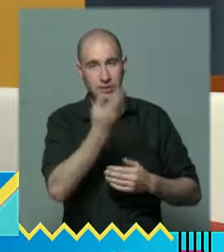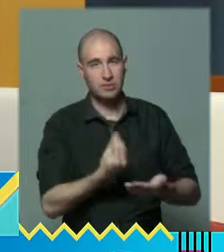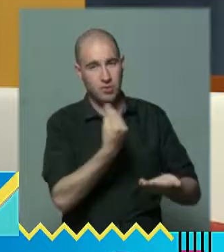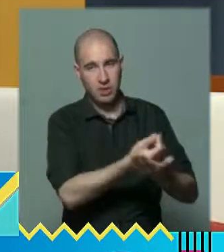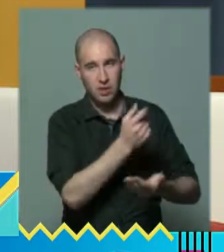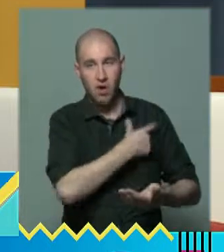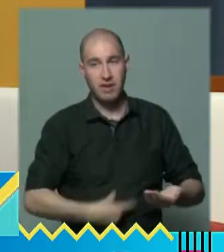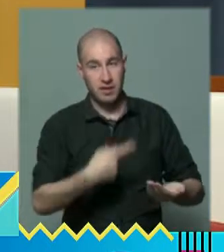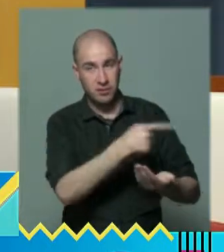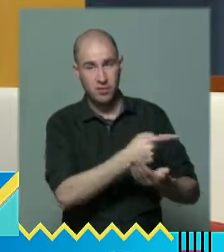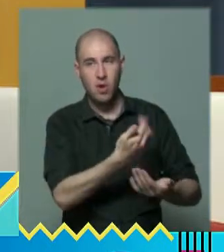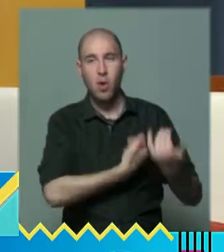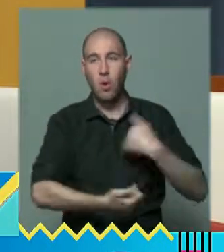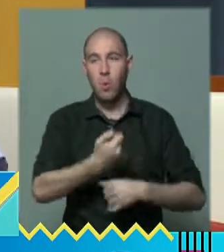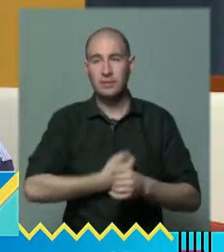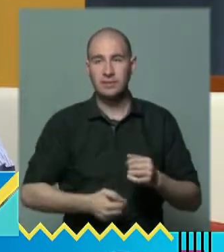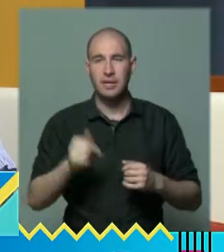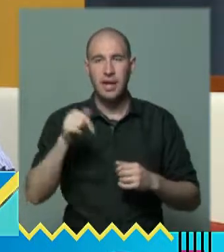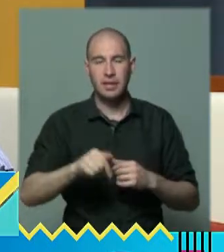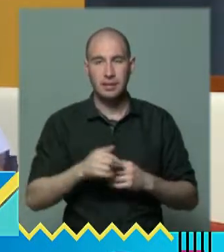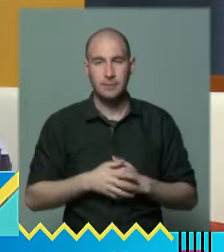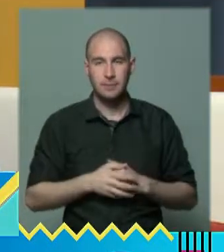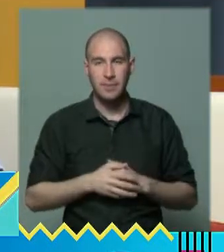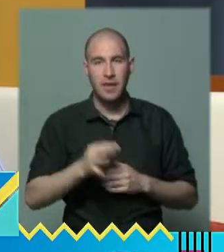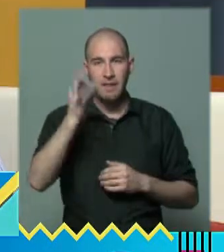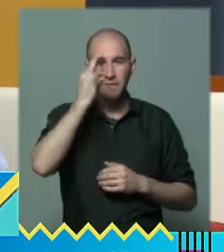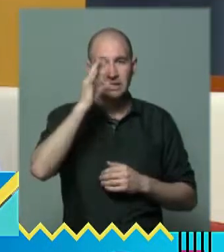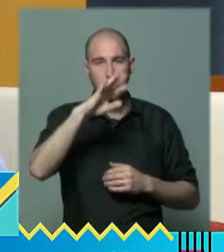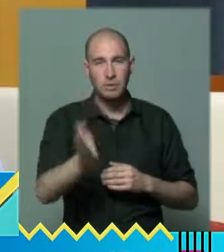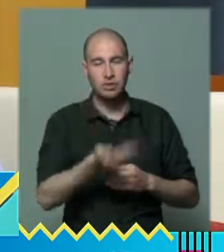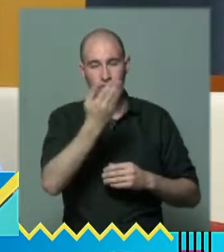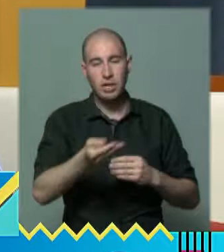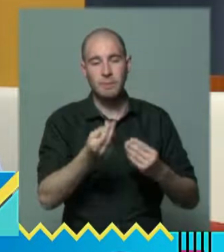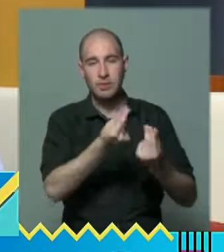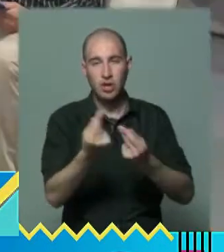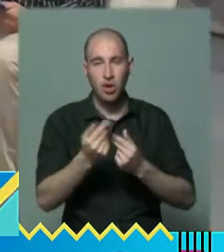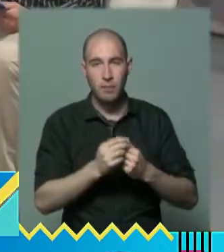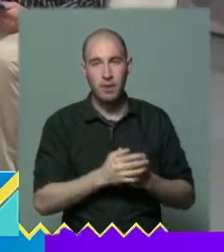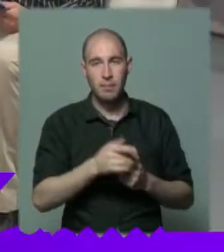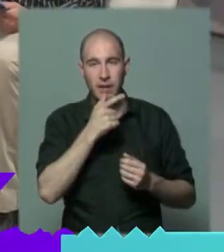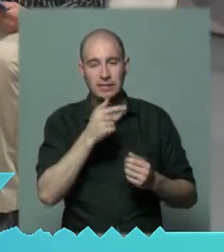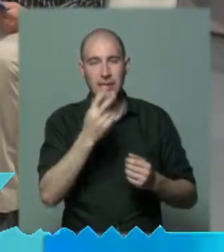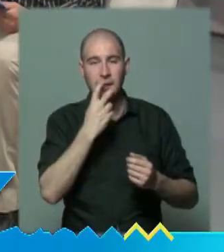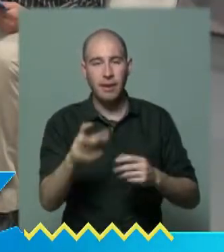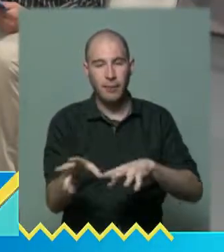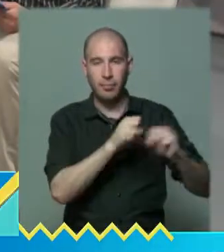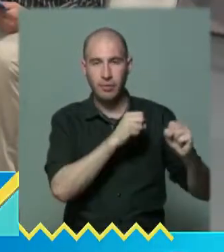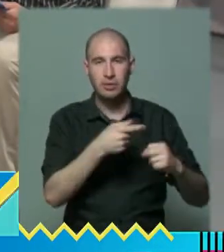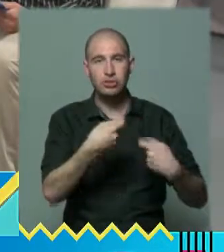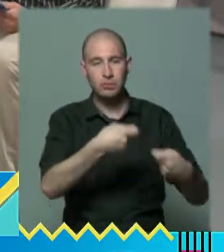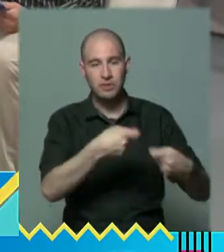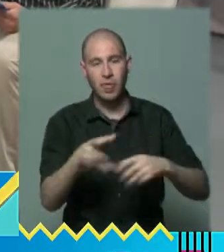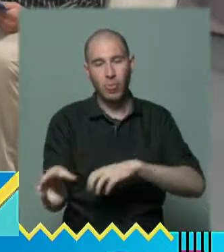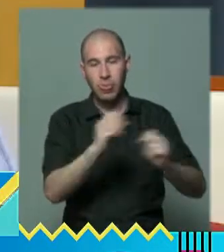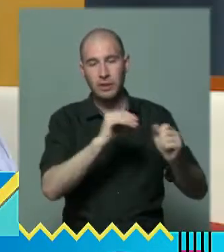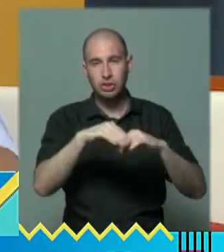funcionario en relación a que hay un 20% de usuarios y consumidores que se chupan la energía y se chupan los subsidios del